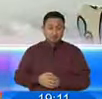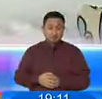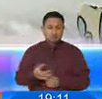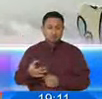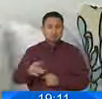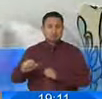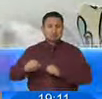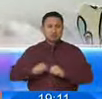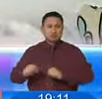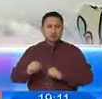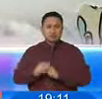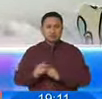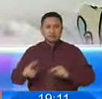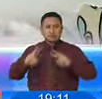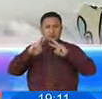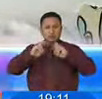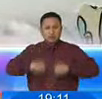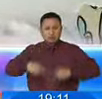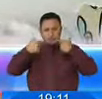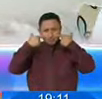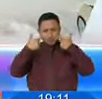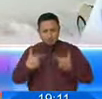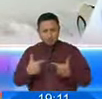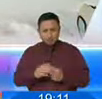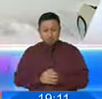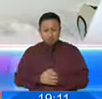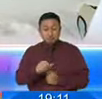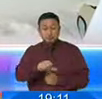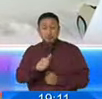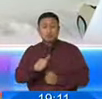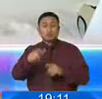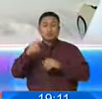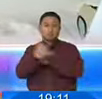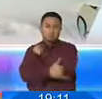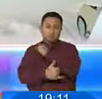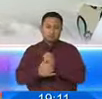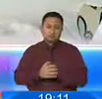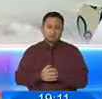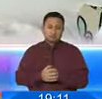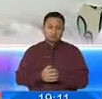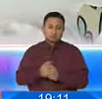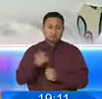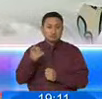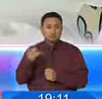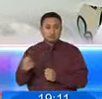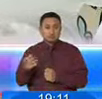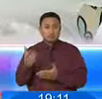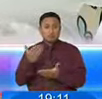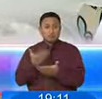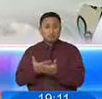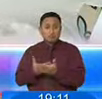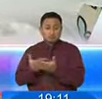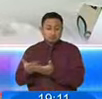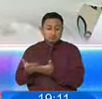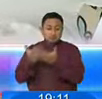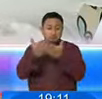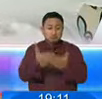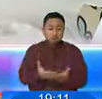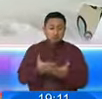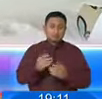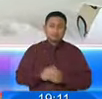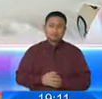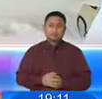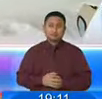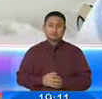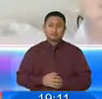actividades de inteligencia, de vigilancia, en otro país. Es decir, este es un elemento que configuraría